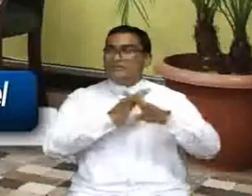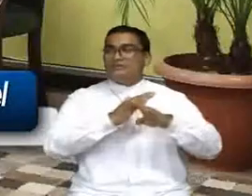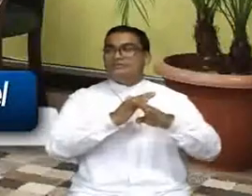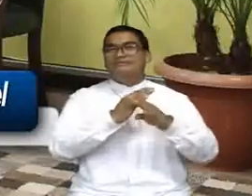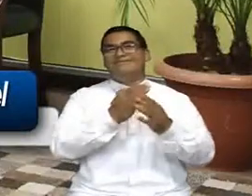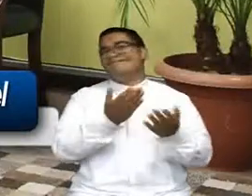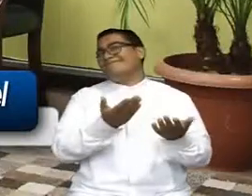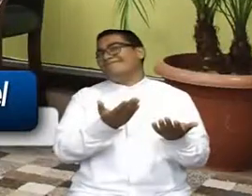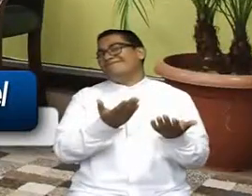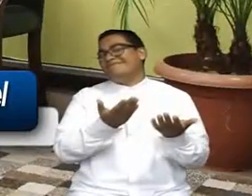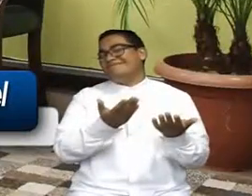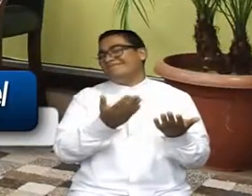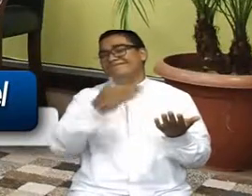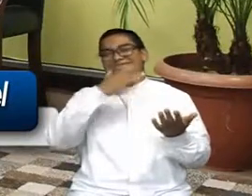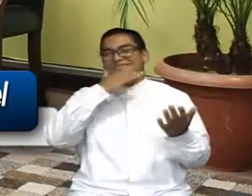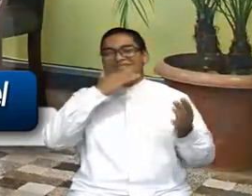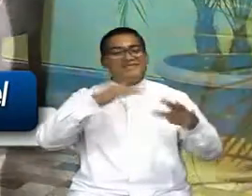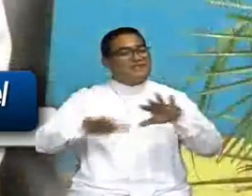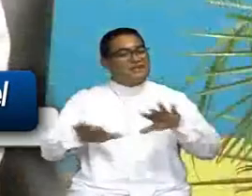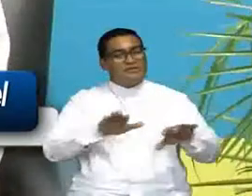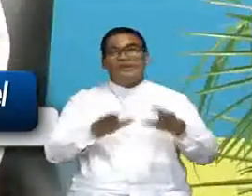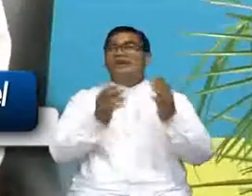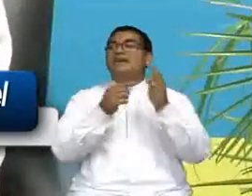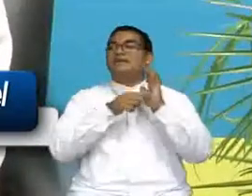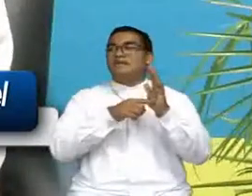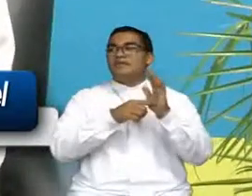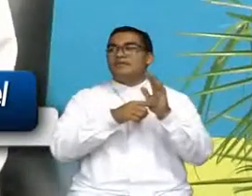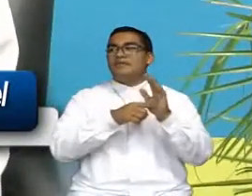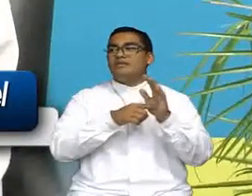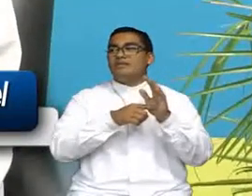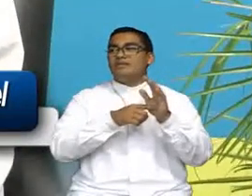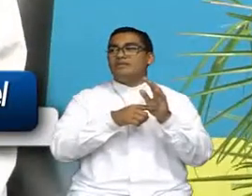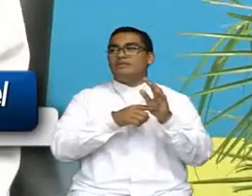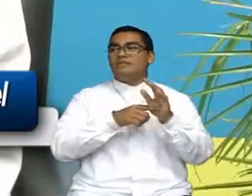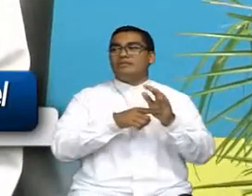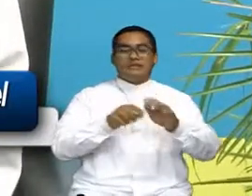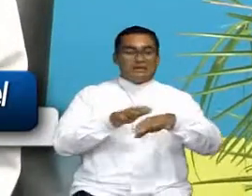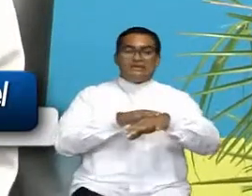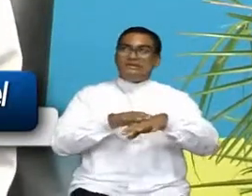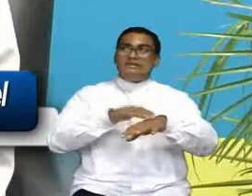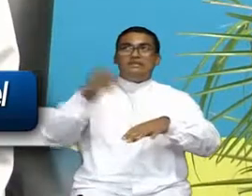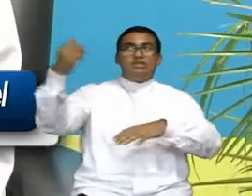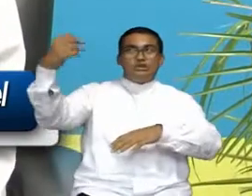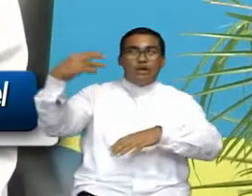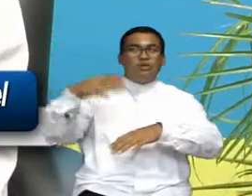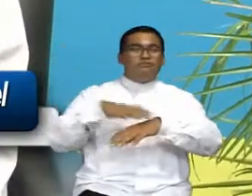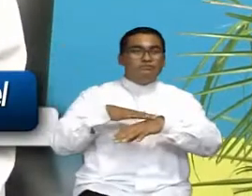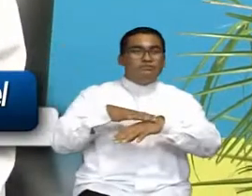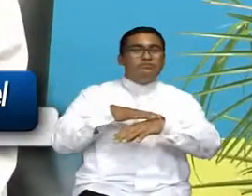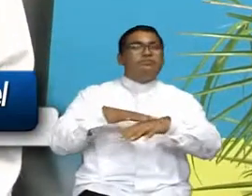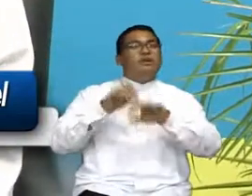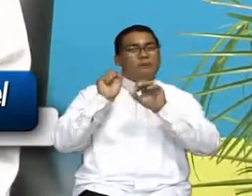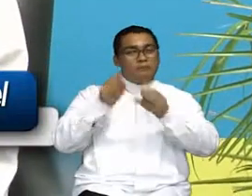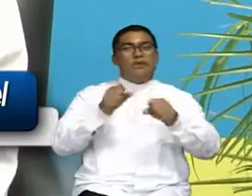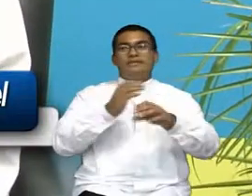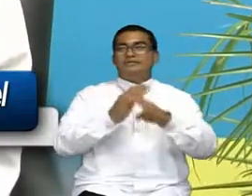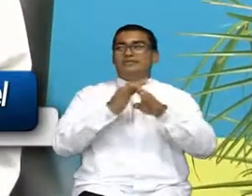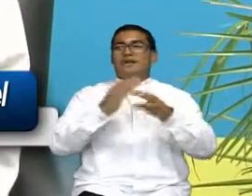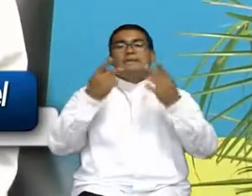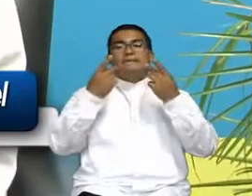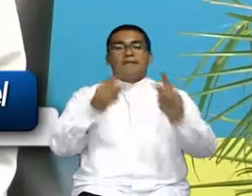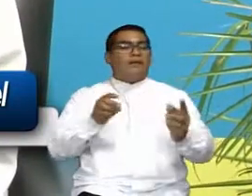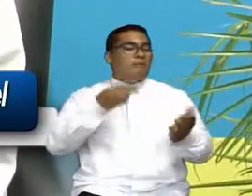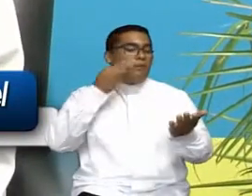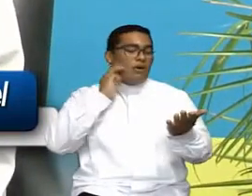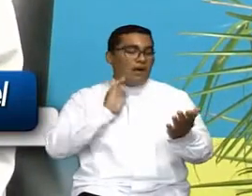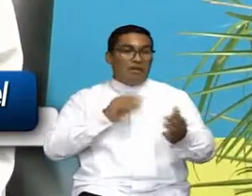No. Lo que podemos prevenir son las manchas en la piel. Las manchas en la piel. Sí, pero los moretones no los vamos.